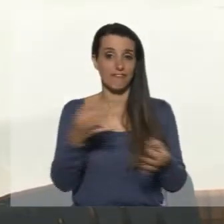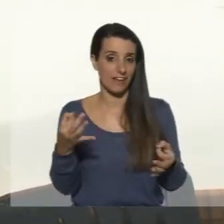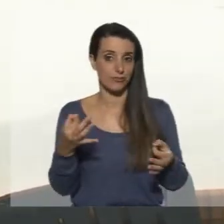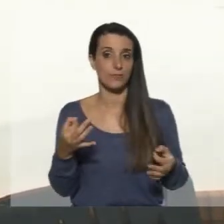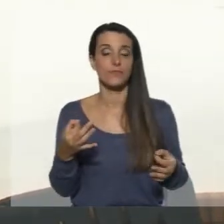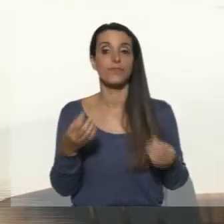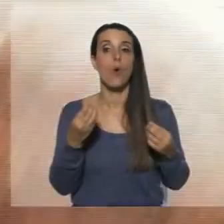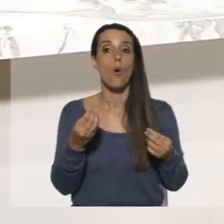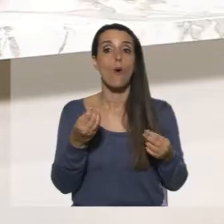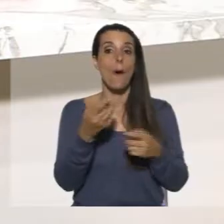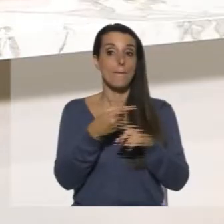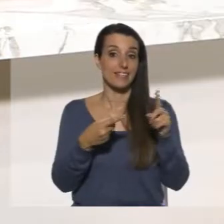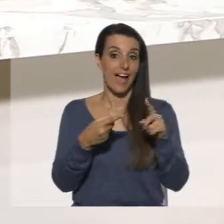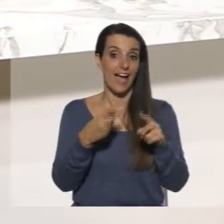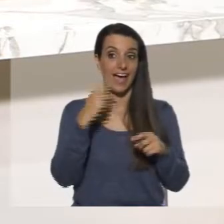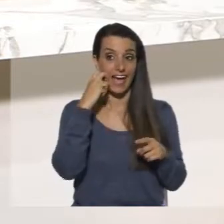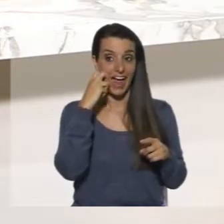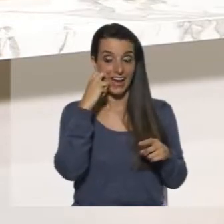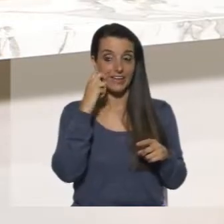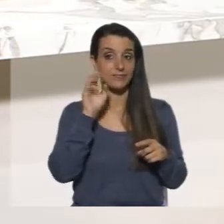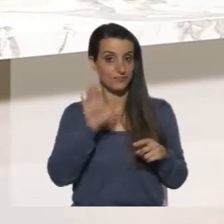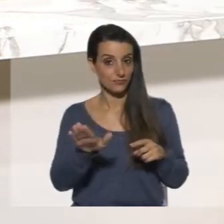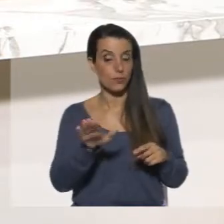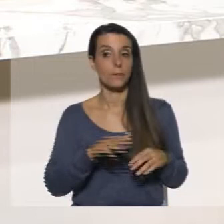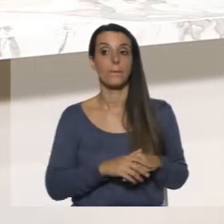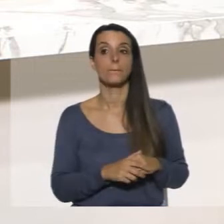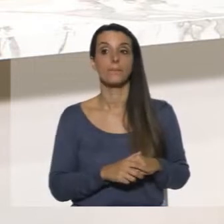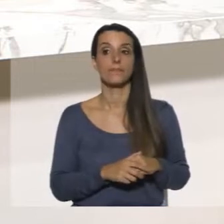dejar, vas a poner la mitad de la carne de ahí, vas a reservar la otra mitad.